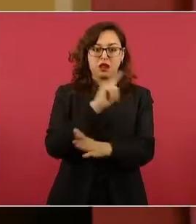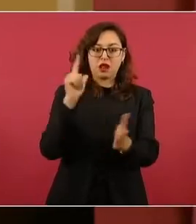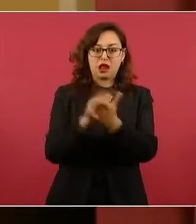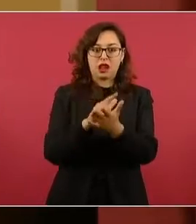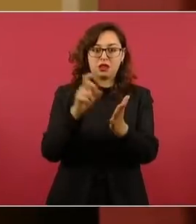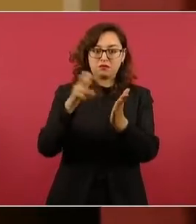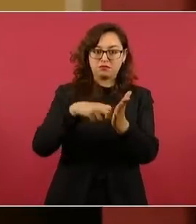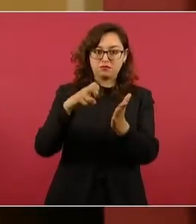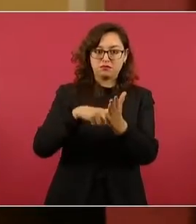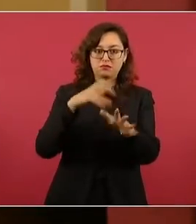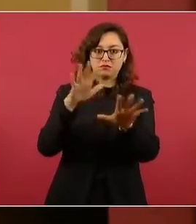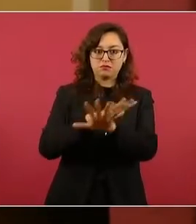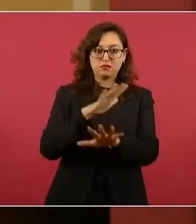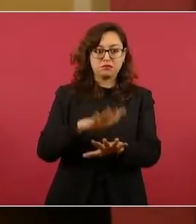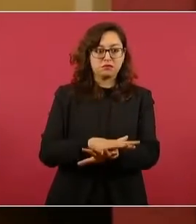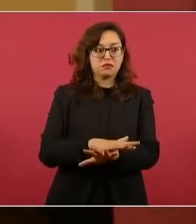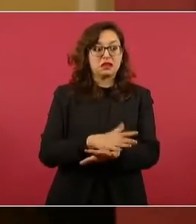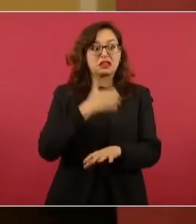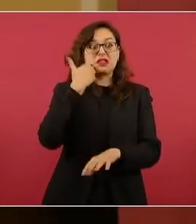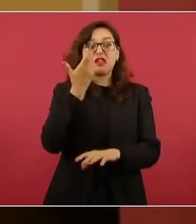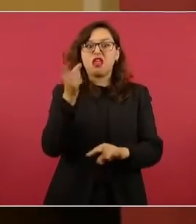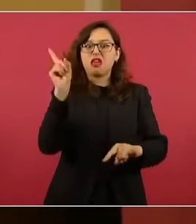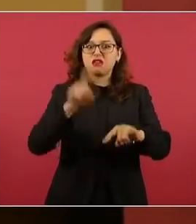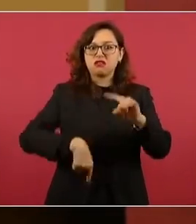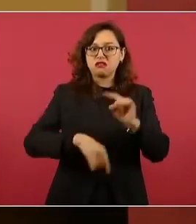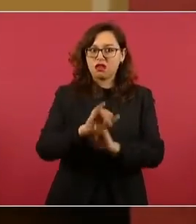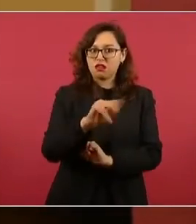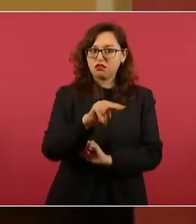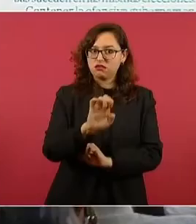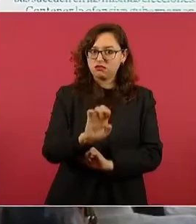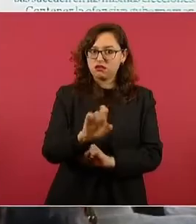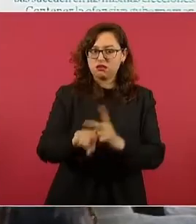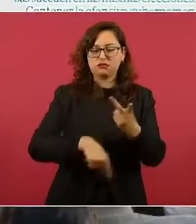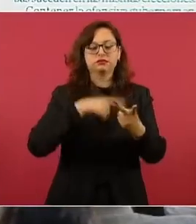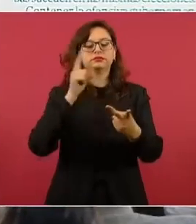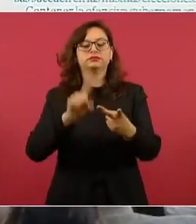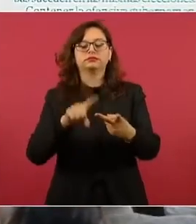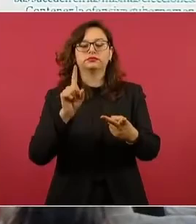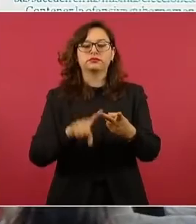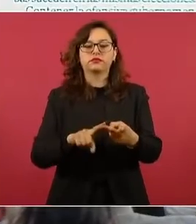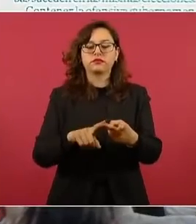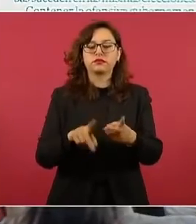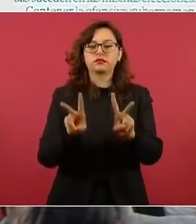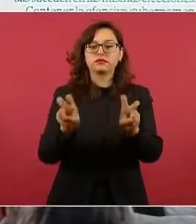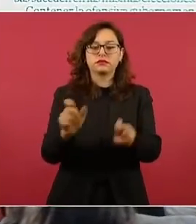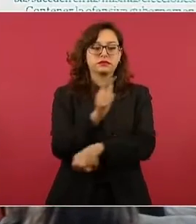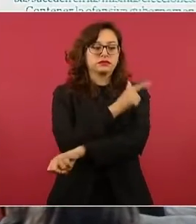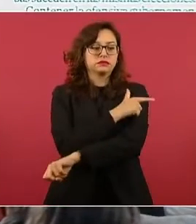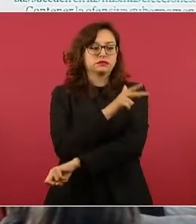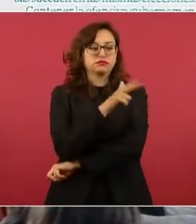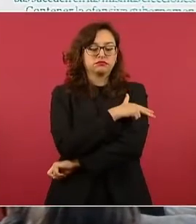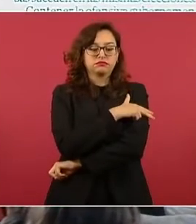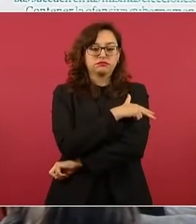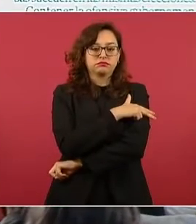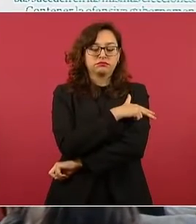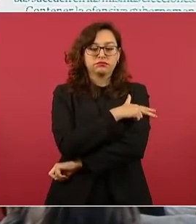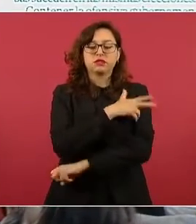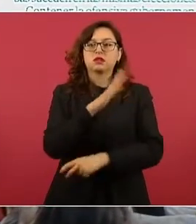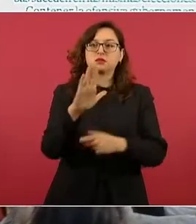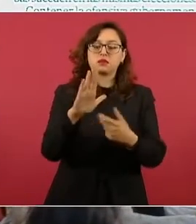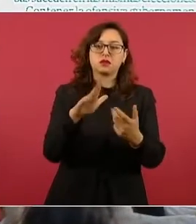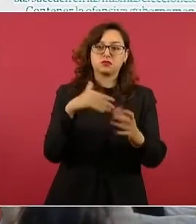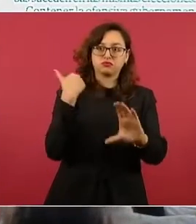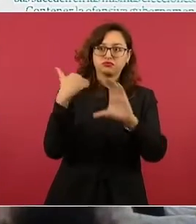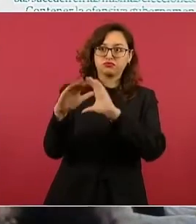desmonta al INE, ni la reforma de la Guardia Nacional, aún por enviar